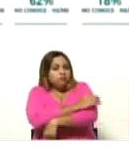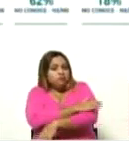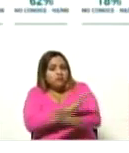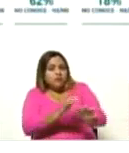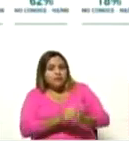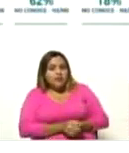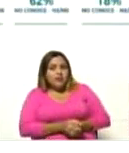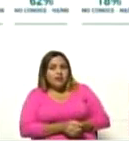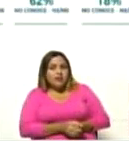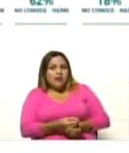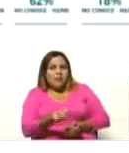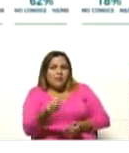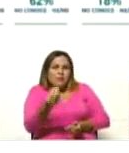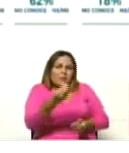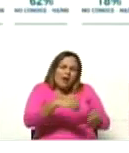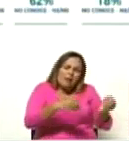que